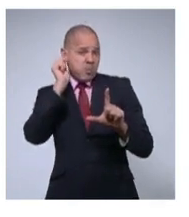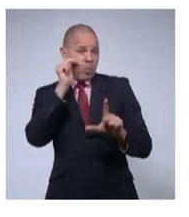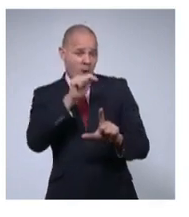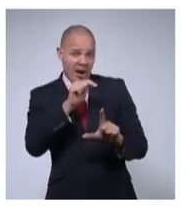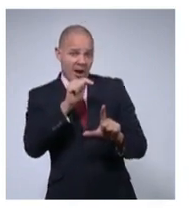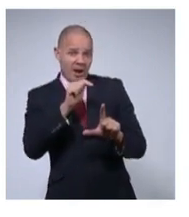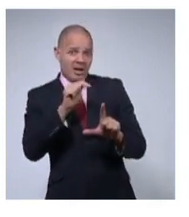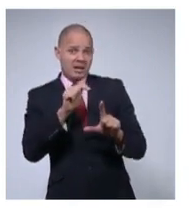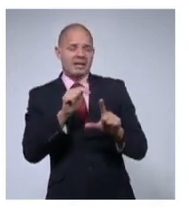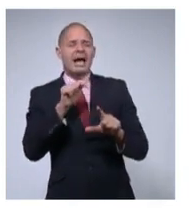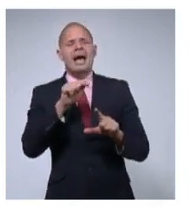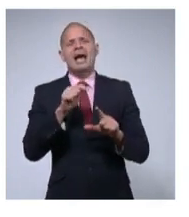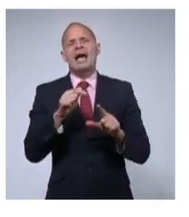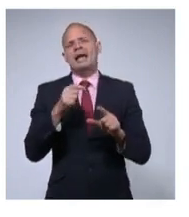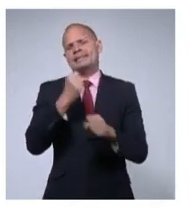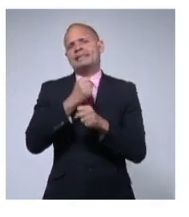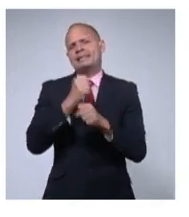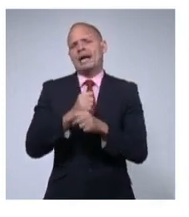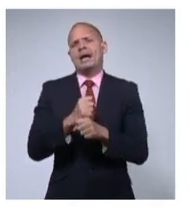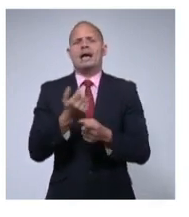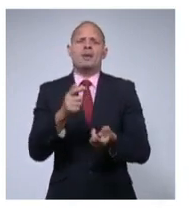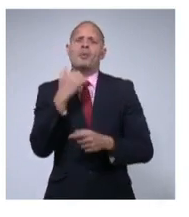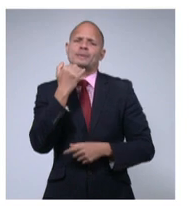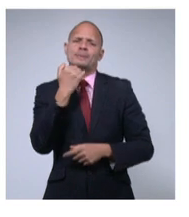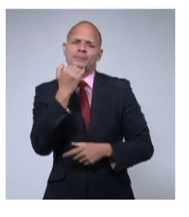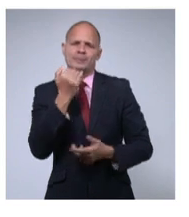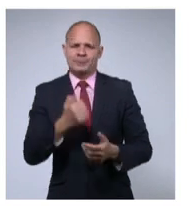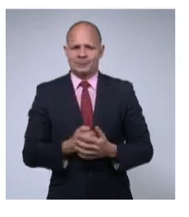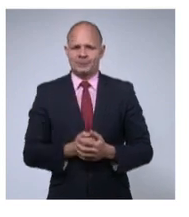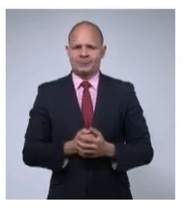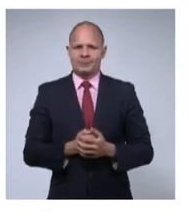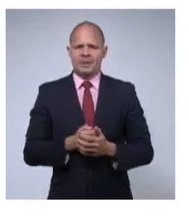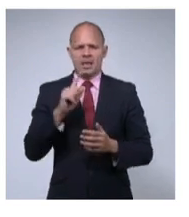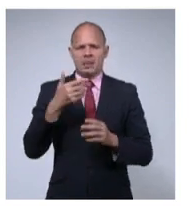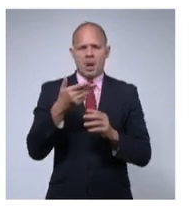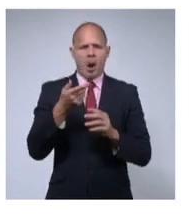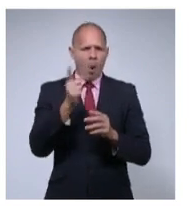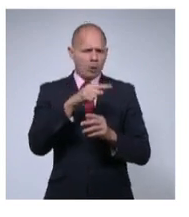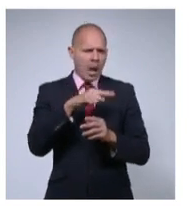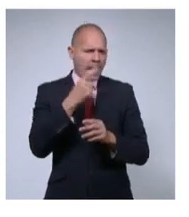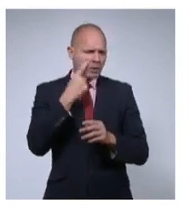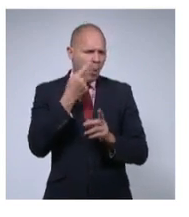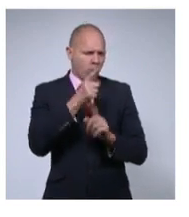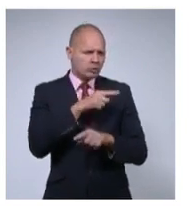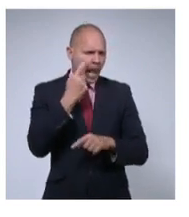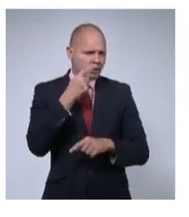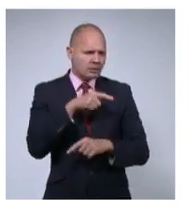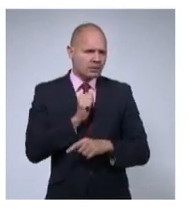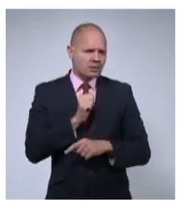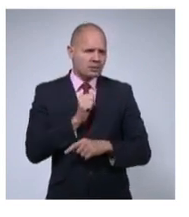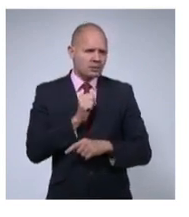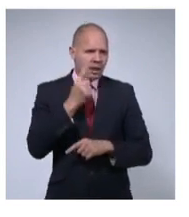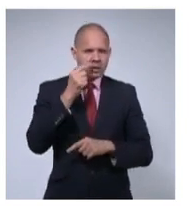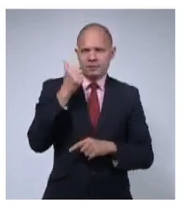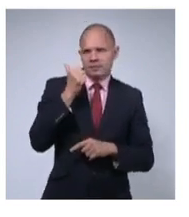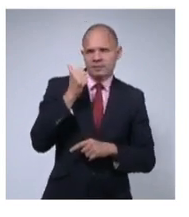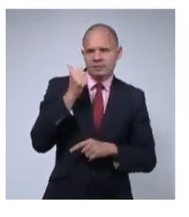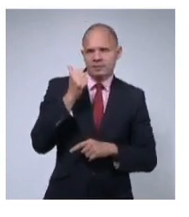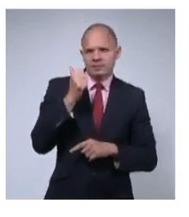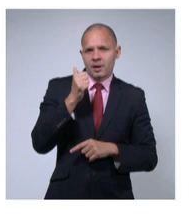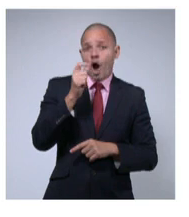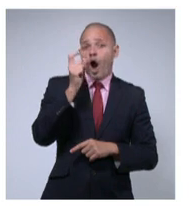de la PNR en Camagüey. Aquí están circulando este rostro. Vamos a regresar a la anterior un momento, por favor, al de Hansel. Y vean cómo Hansel está hablando